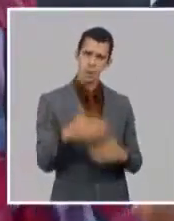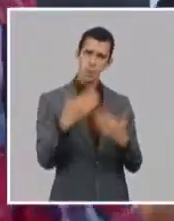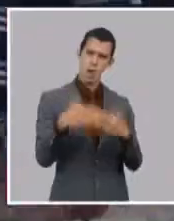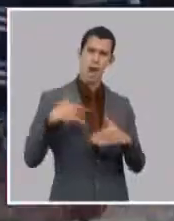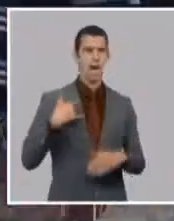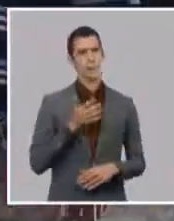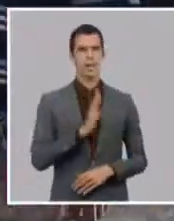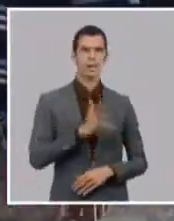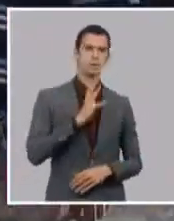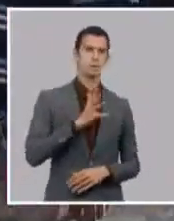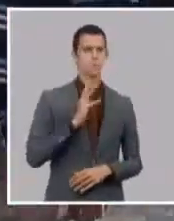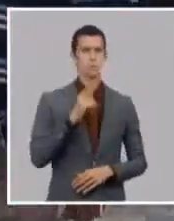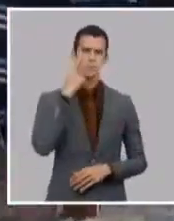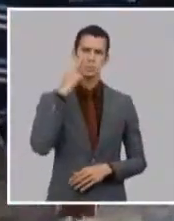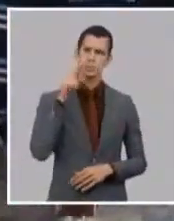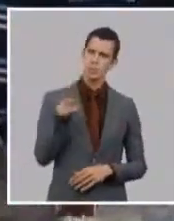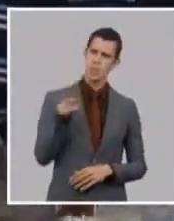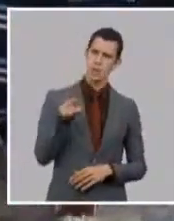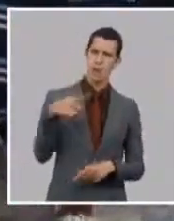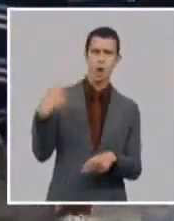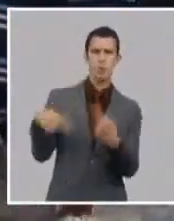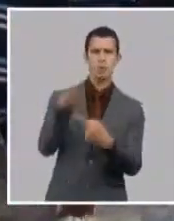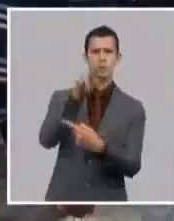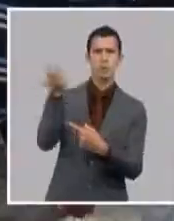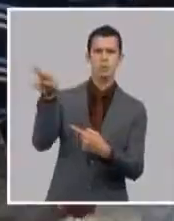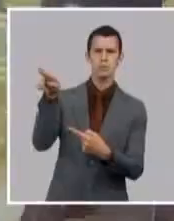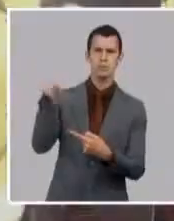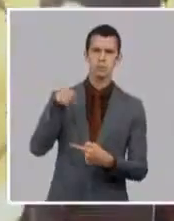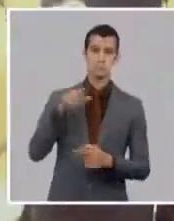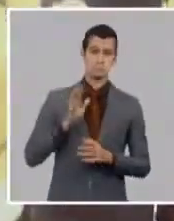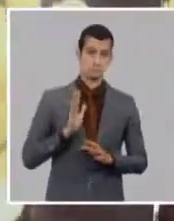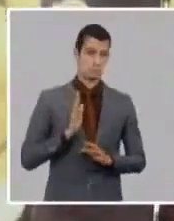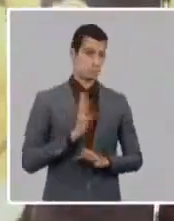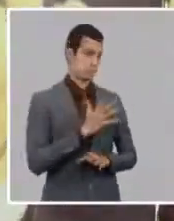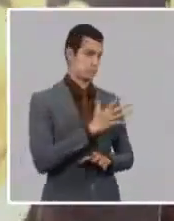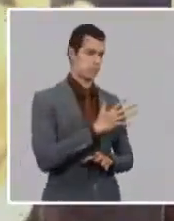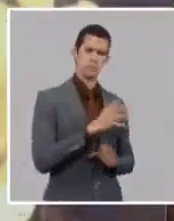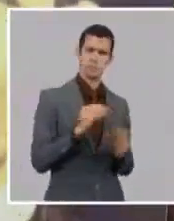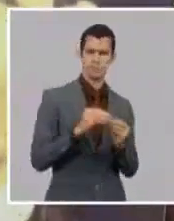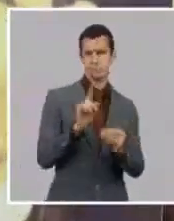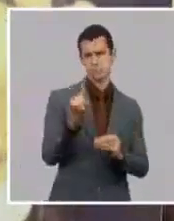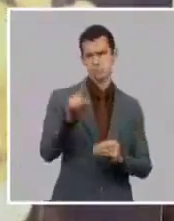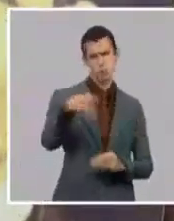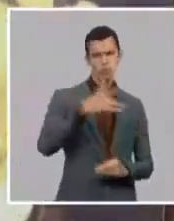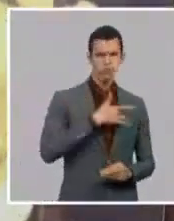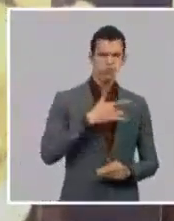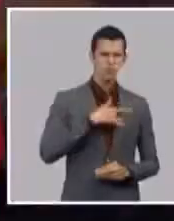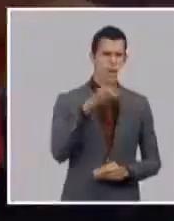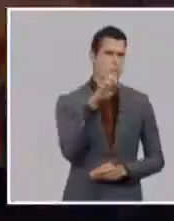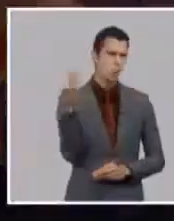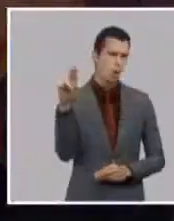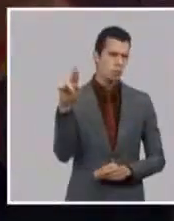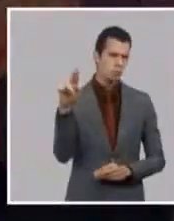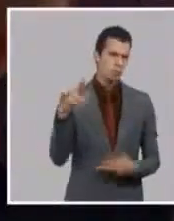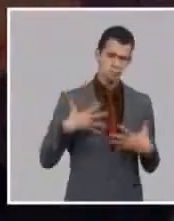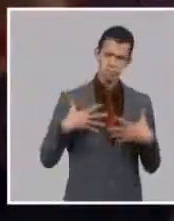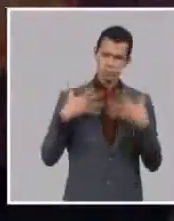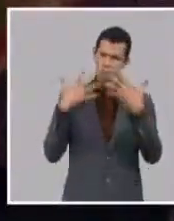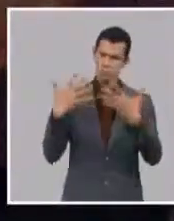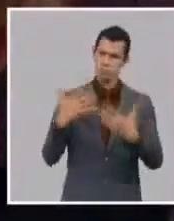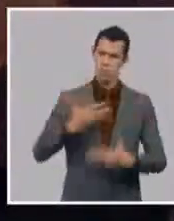derechos constitucionales que aprobamos con la mayoría. Y ahí están, mira, son gente de pueblo que salieron a enfrentar